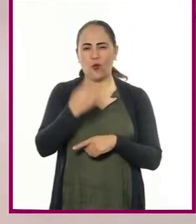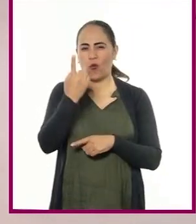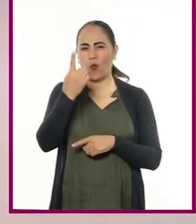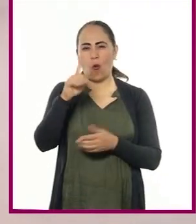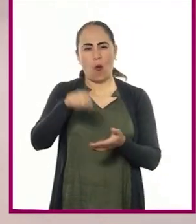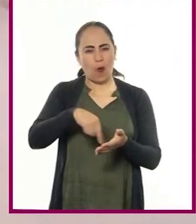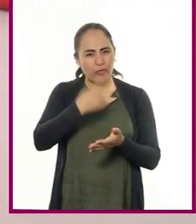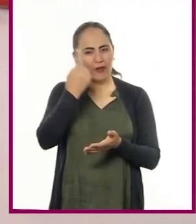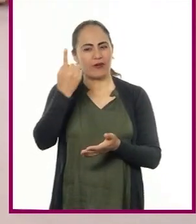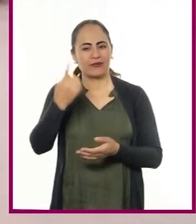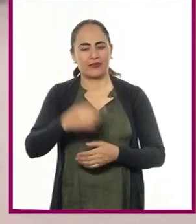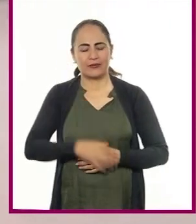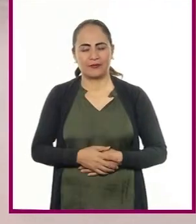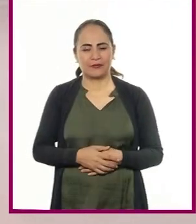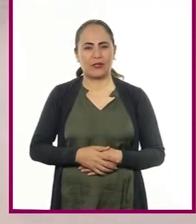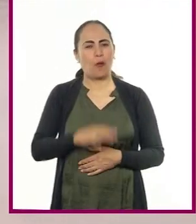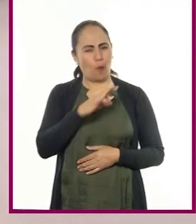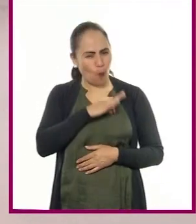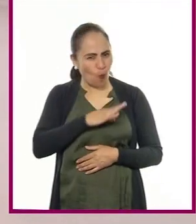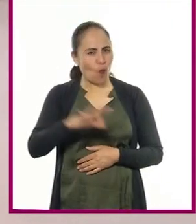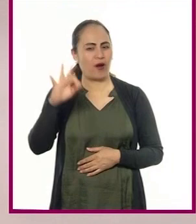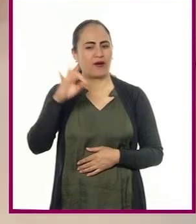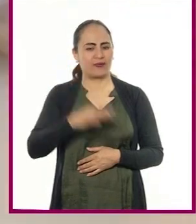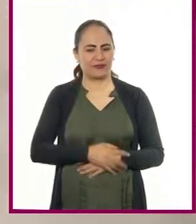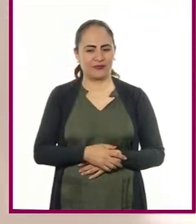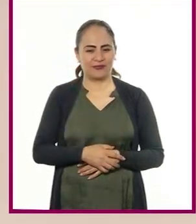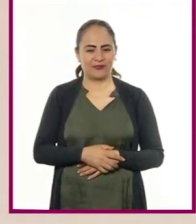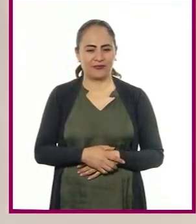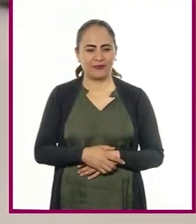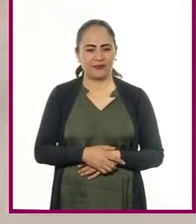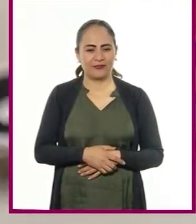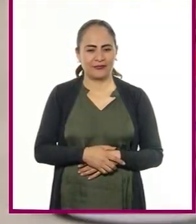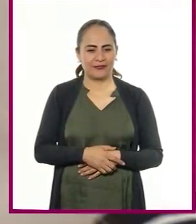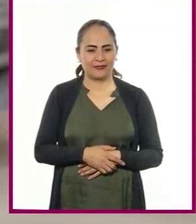Uno más. Más, sí se puede, más. Sí se puede. ¡No más!